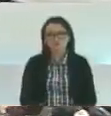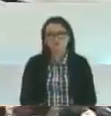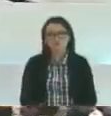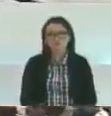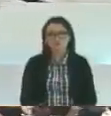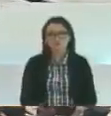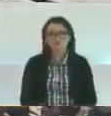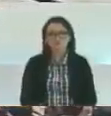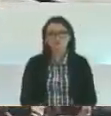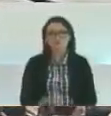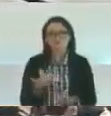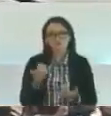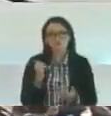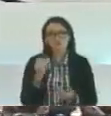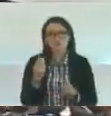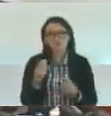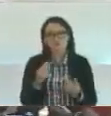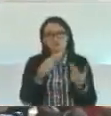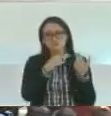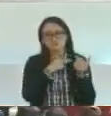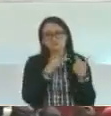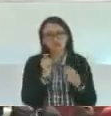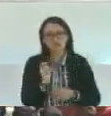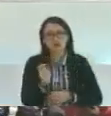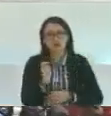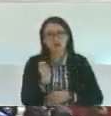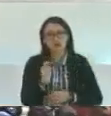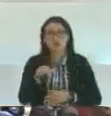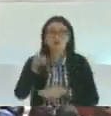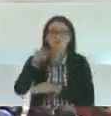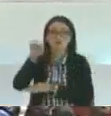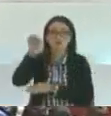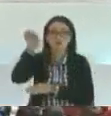tenemos muchas tareas y una gran misión que cumplir hacia el futuro.